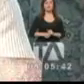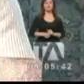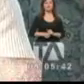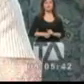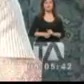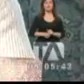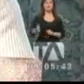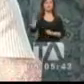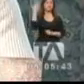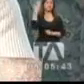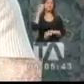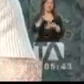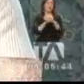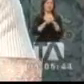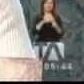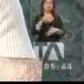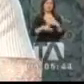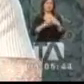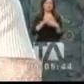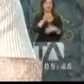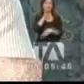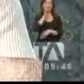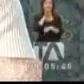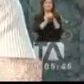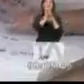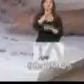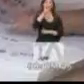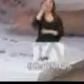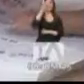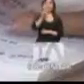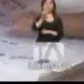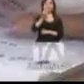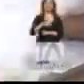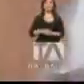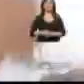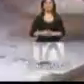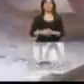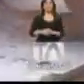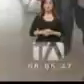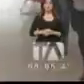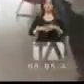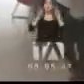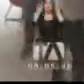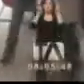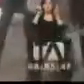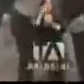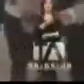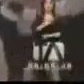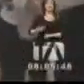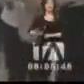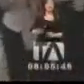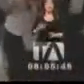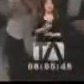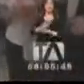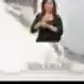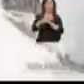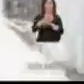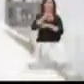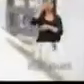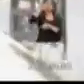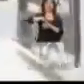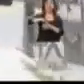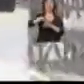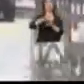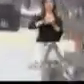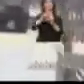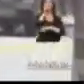del proceso que se ha hecho históricamente desde el 2002. Al mismo tiempo, y sobre este tema, el presidente del Consejo Nacional Electoral mantuvo